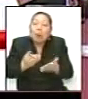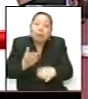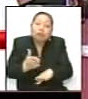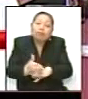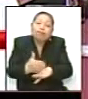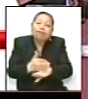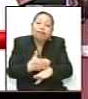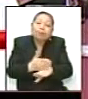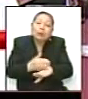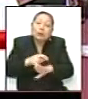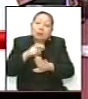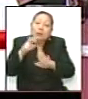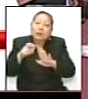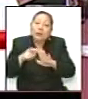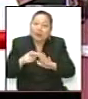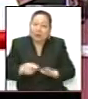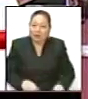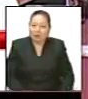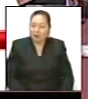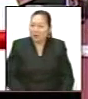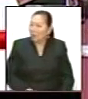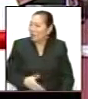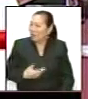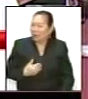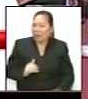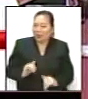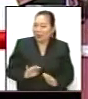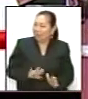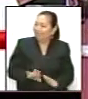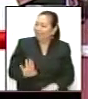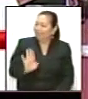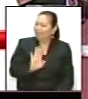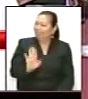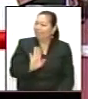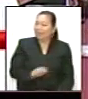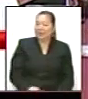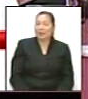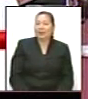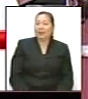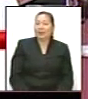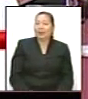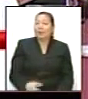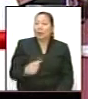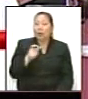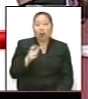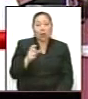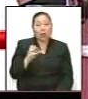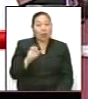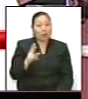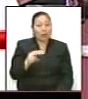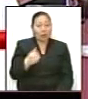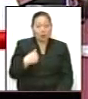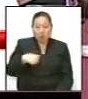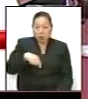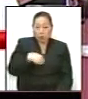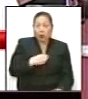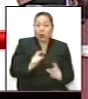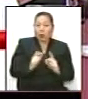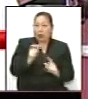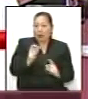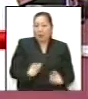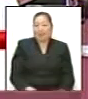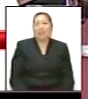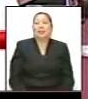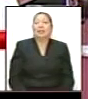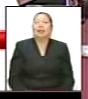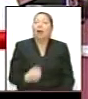desarrolla un proyecto. No se puede dejar de lado, presidente. Y si no está la Contraloría, nos corresponde a nosotros como congresistas